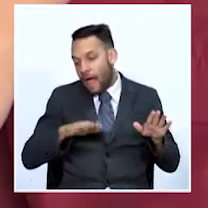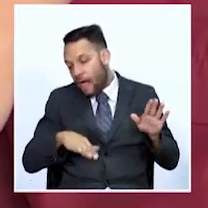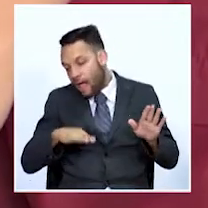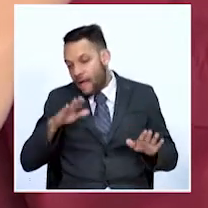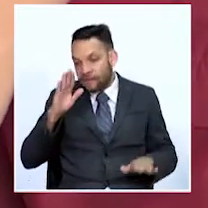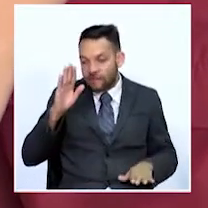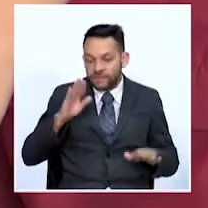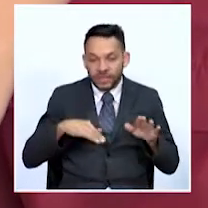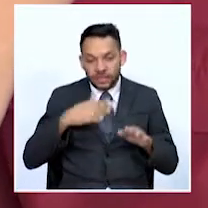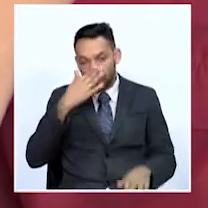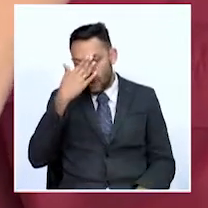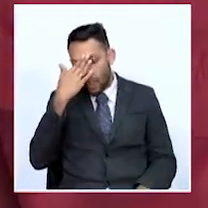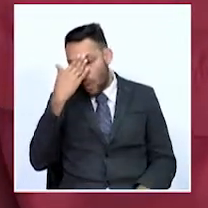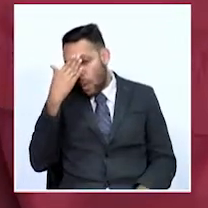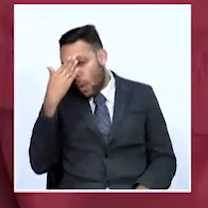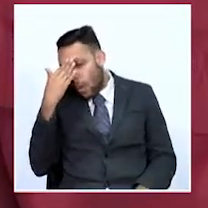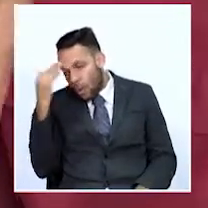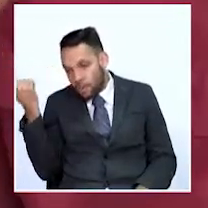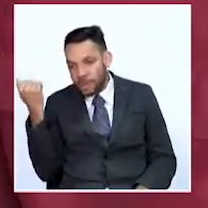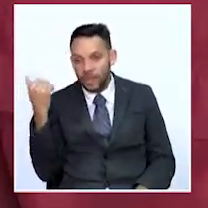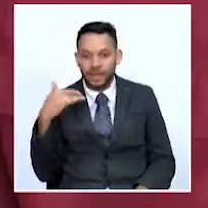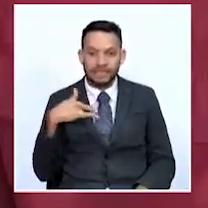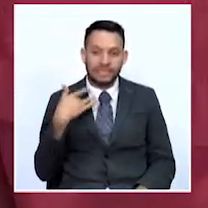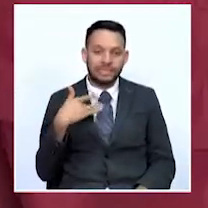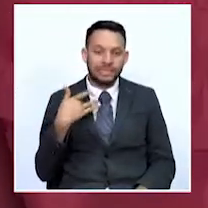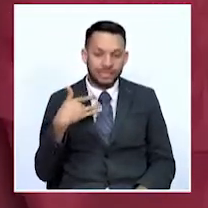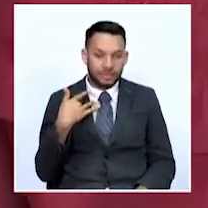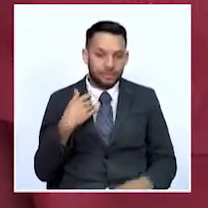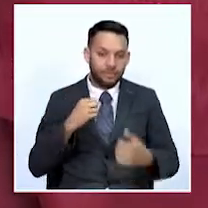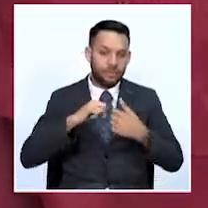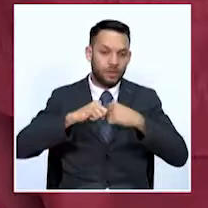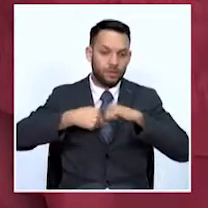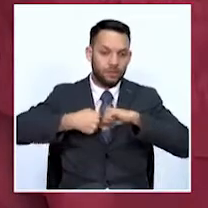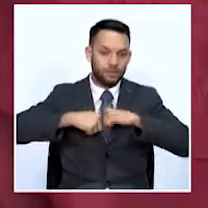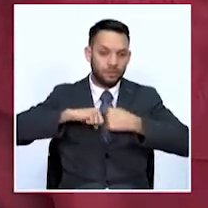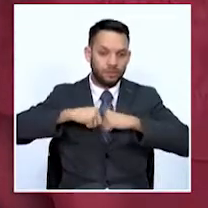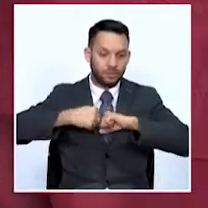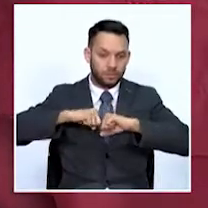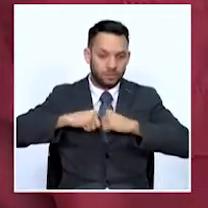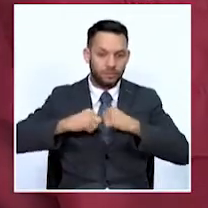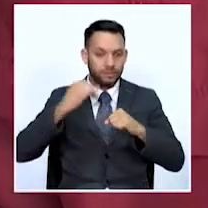parte emocional, ¿sí? Los hombros son los